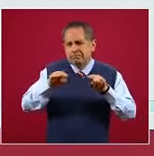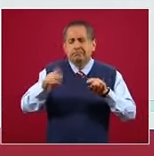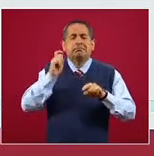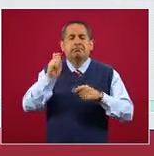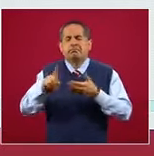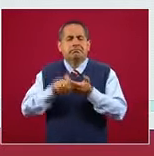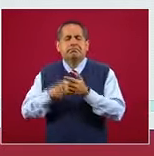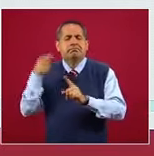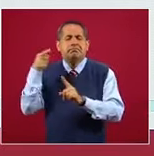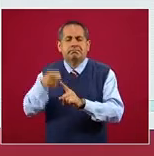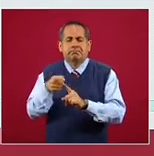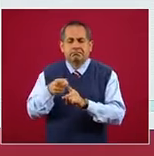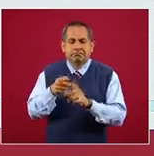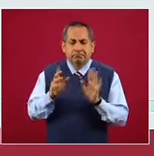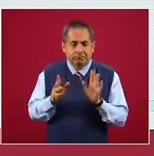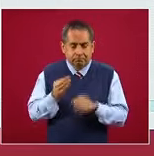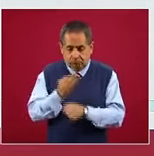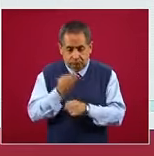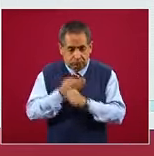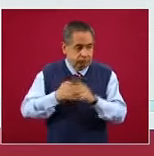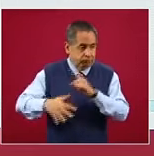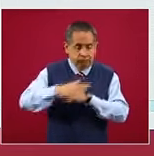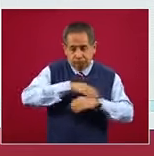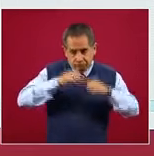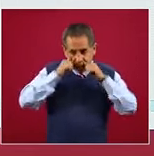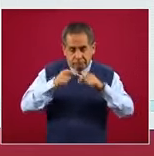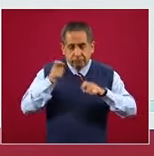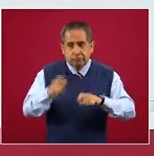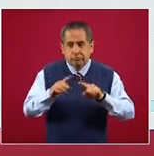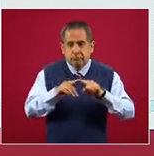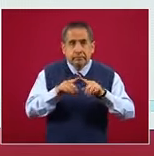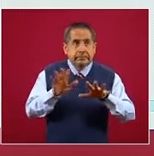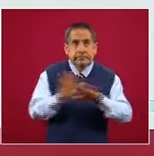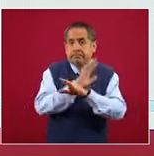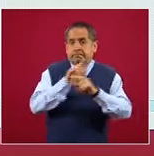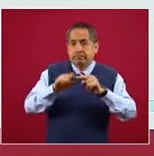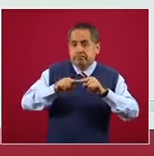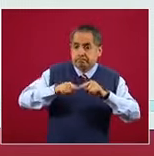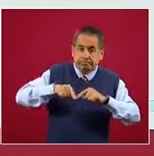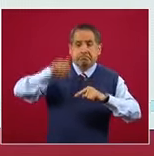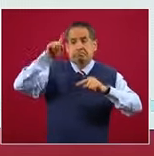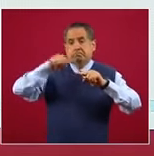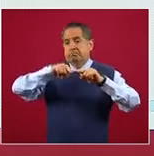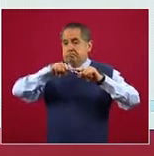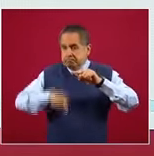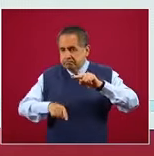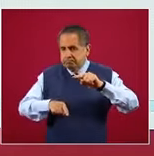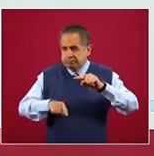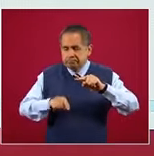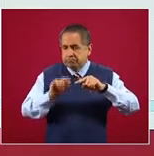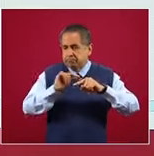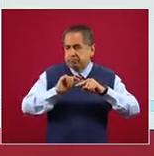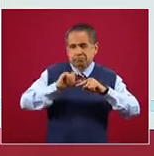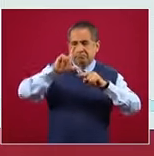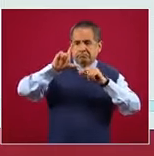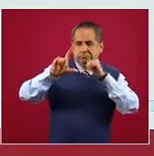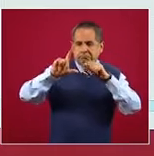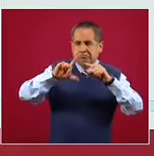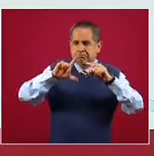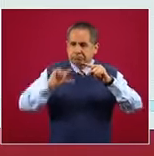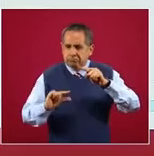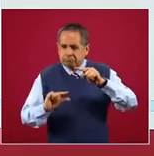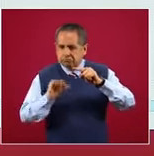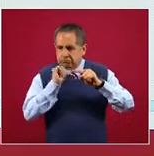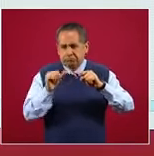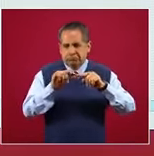único que se refiere aplicado a este contexto es que no hay un cambio ni de aumento ni de disminución de la epidemia.